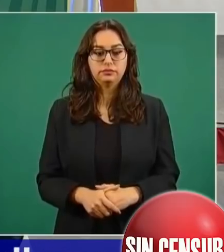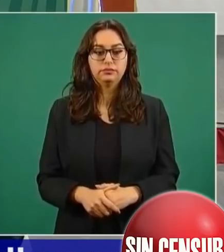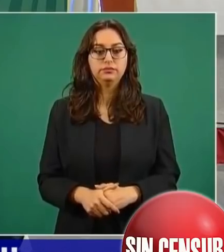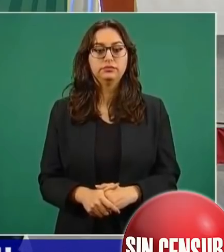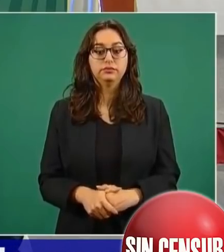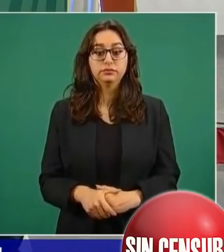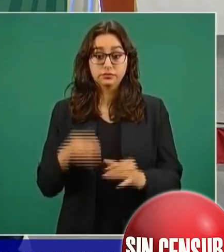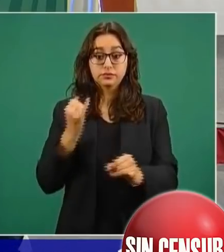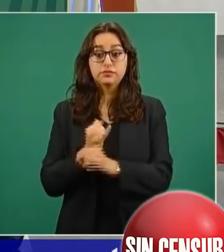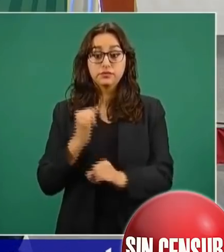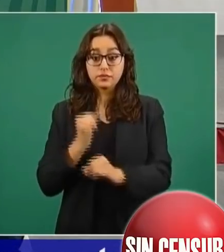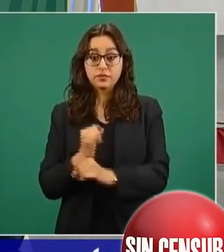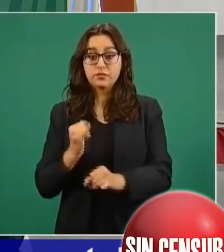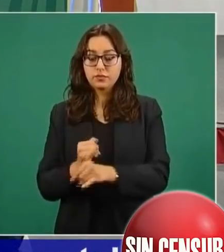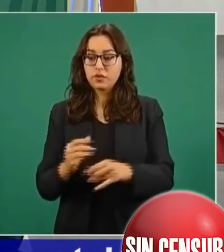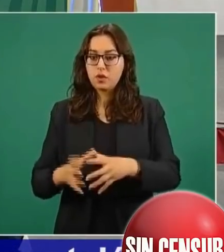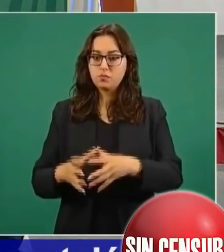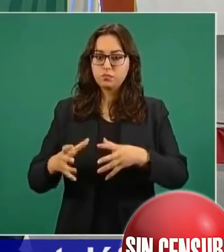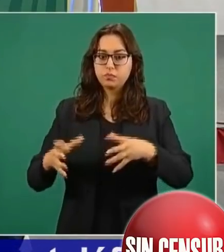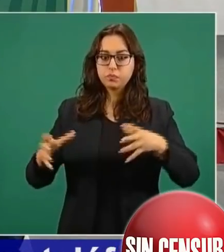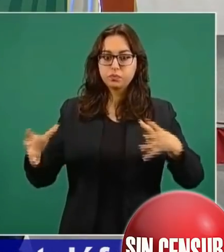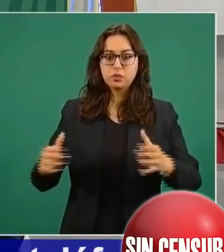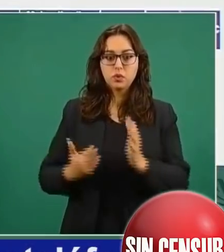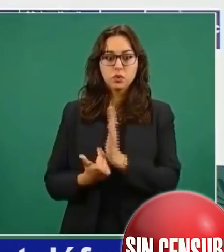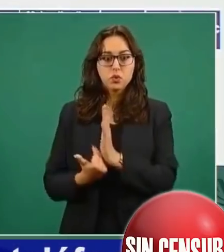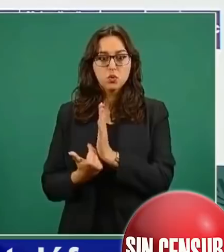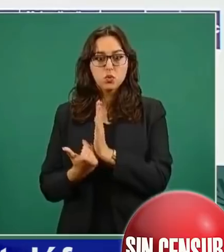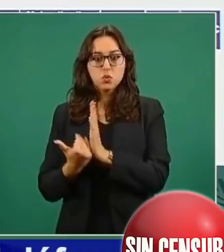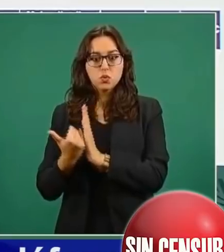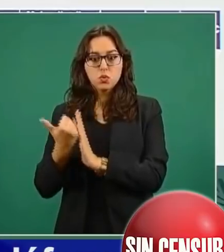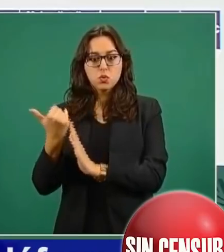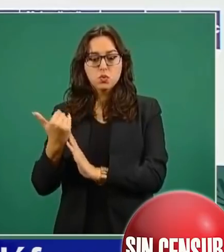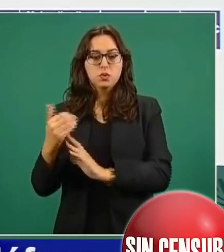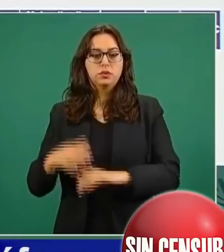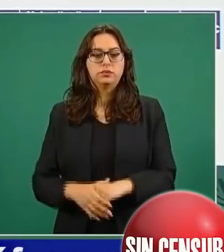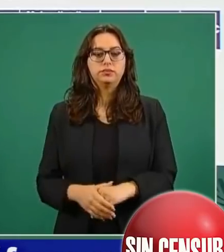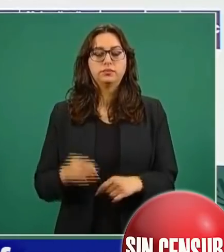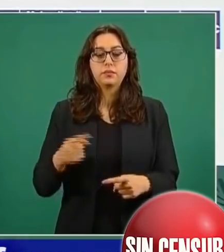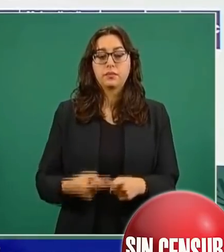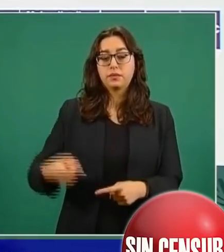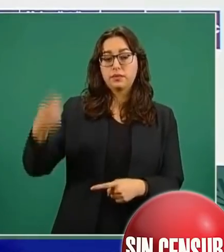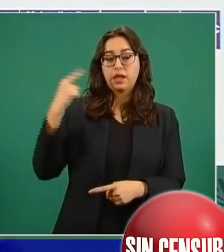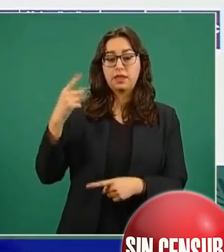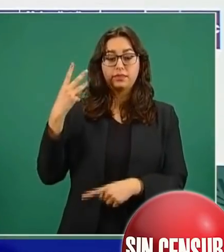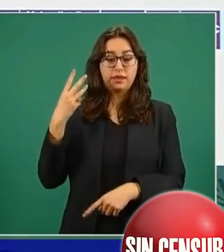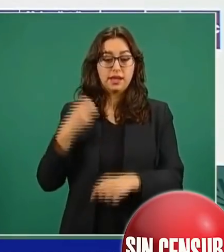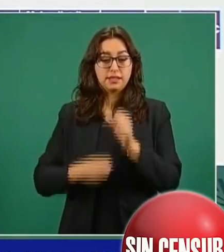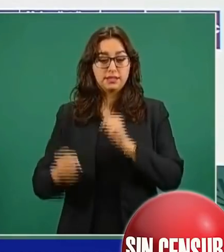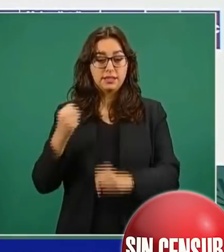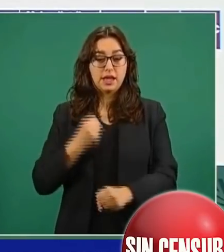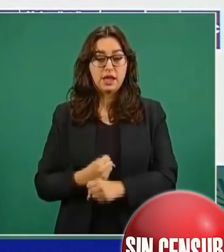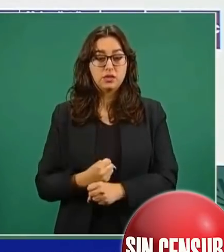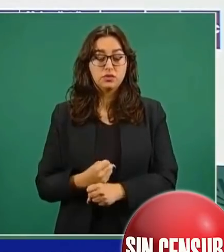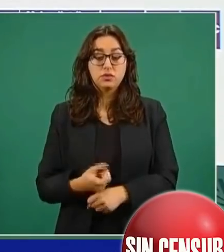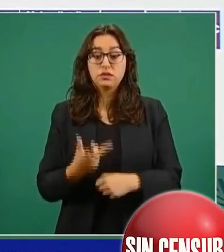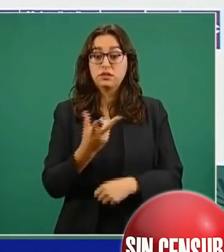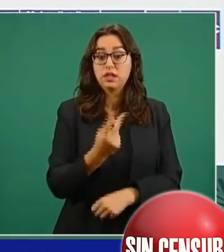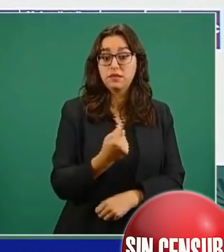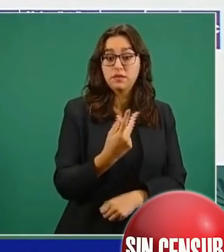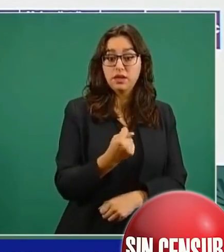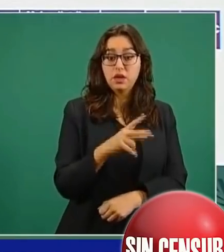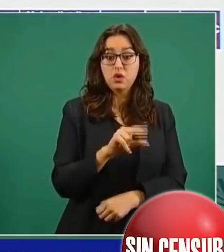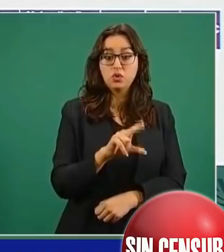Ha ido creciendo muchísimo. Esto estaba hace 3 años, 80%.